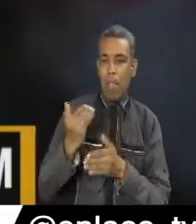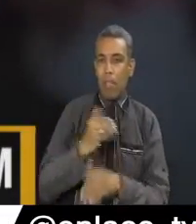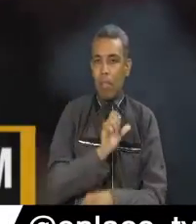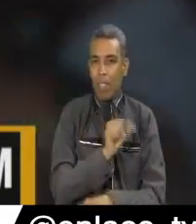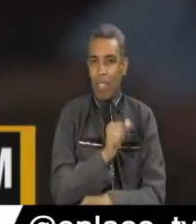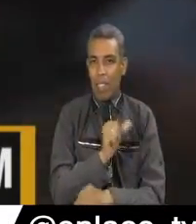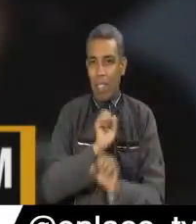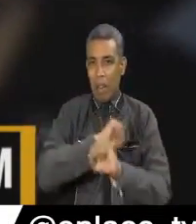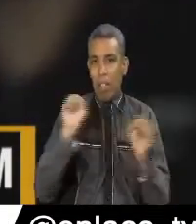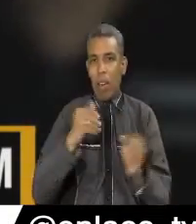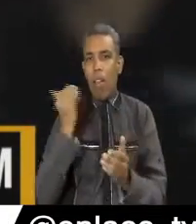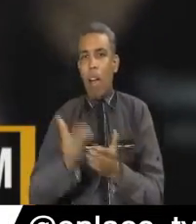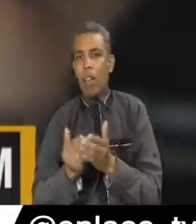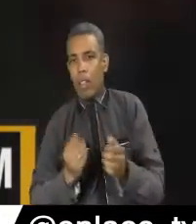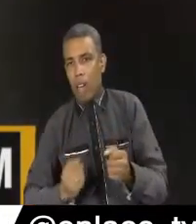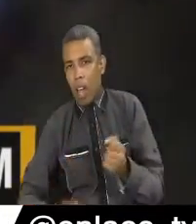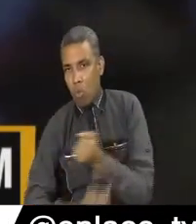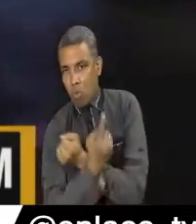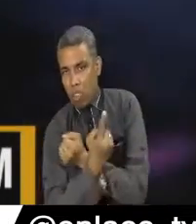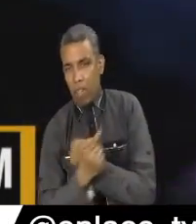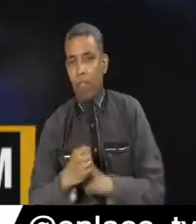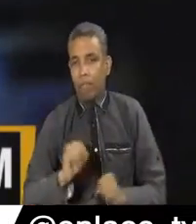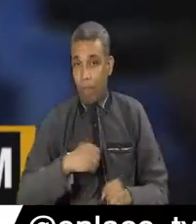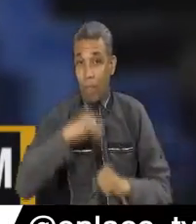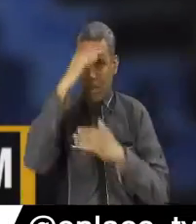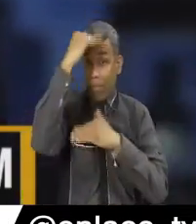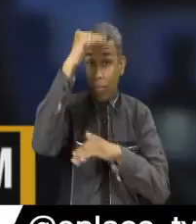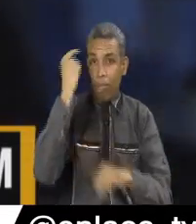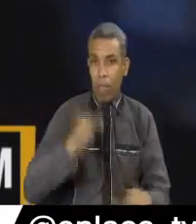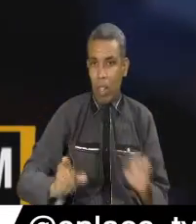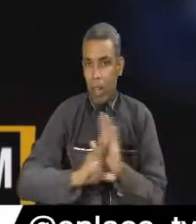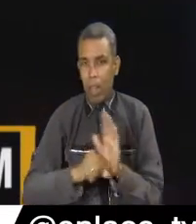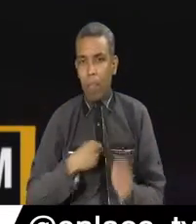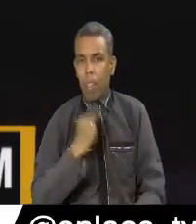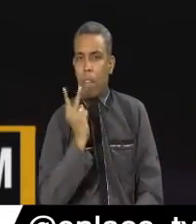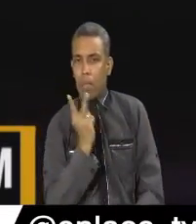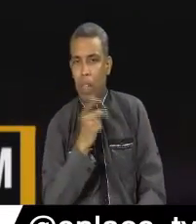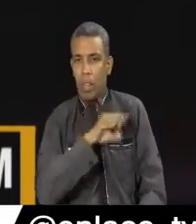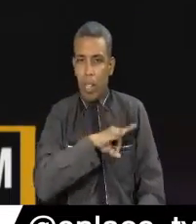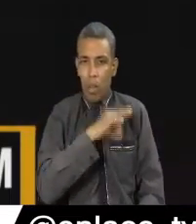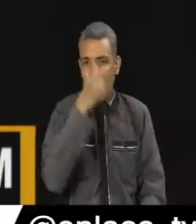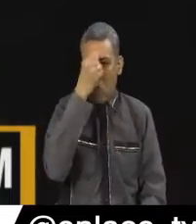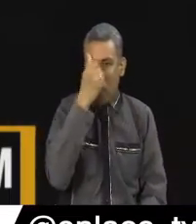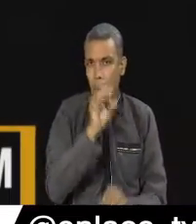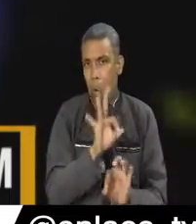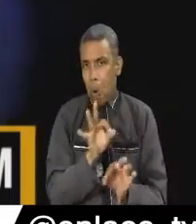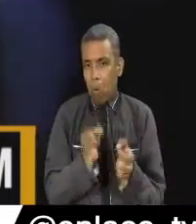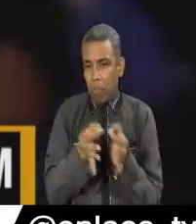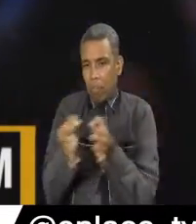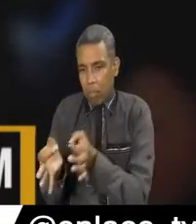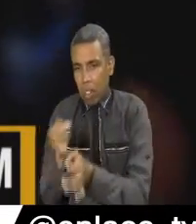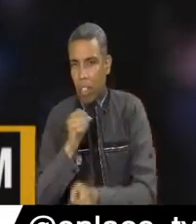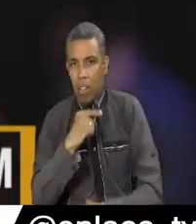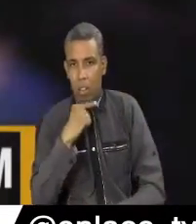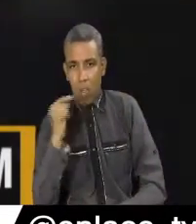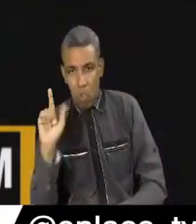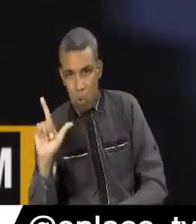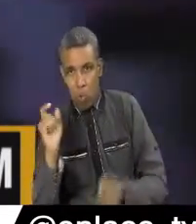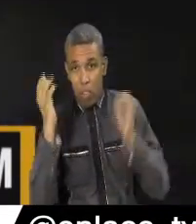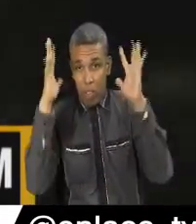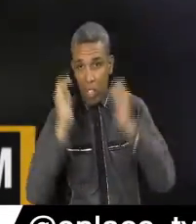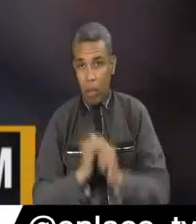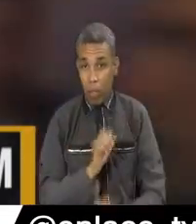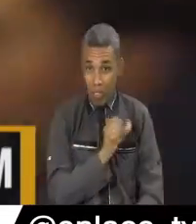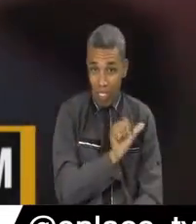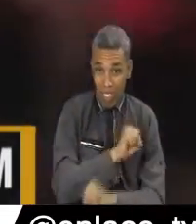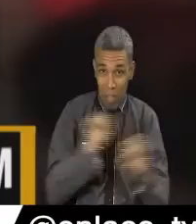la mañana hasta la 1 de la madrugada del día siguiente. Y los viernes, sábados o vísperas de festivos, la atención podrá hacerse desde las 10